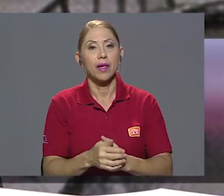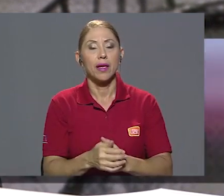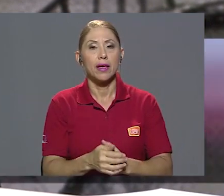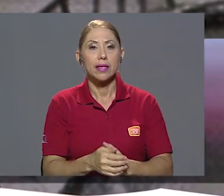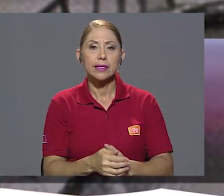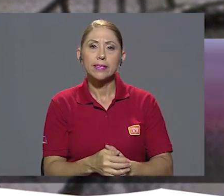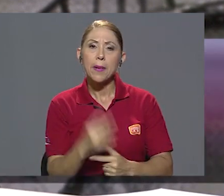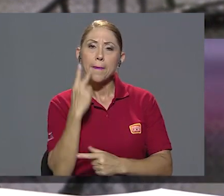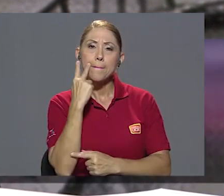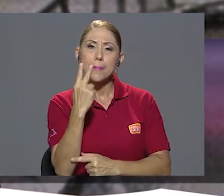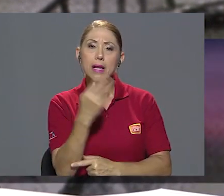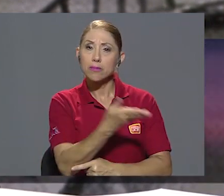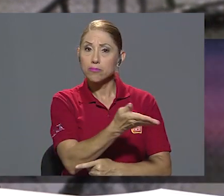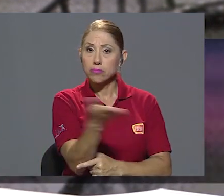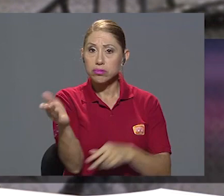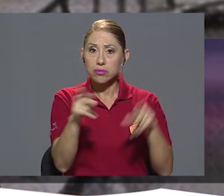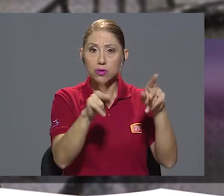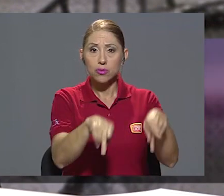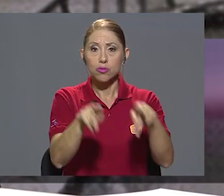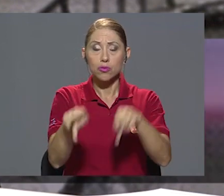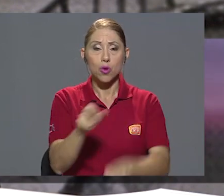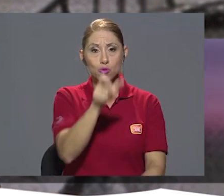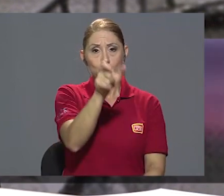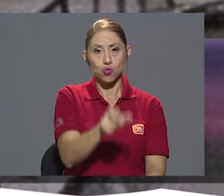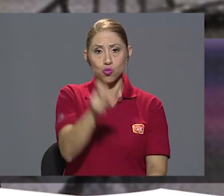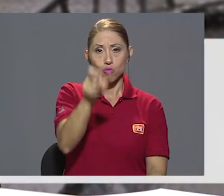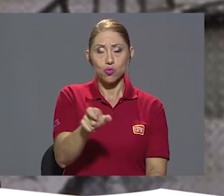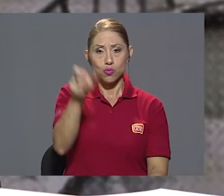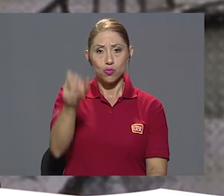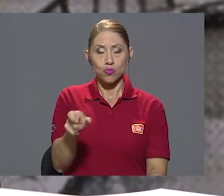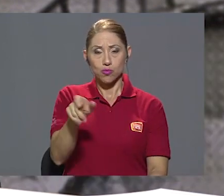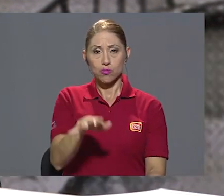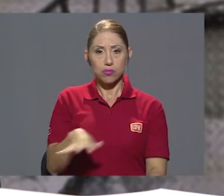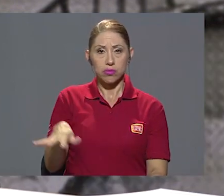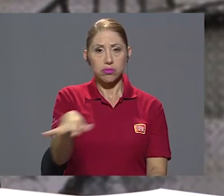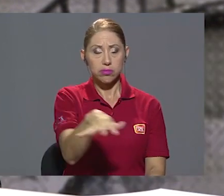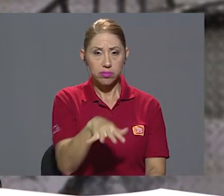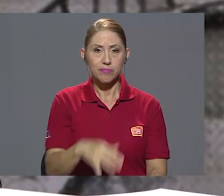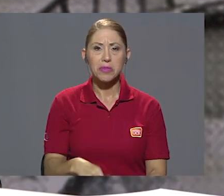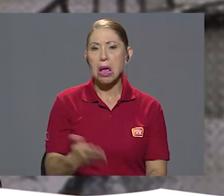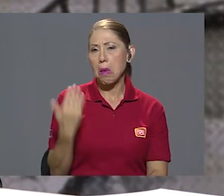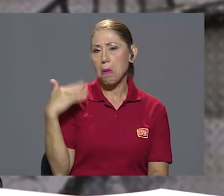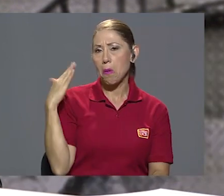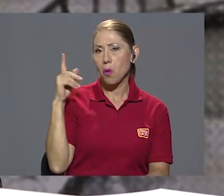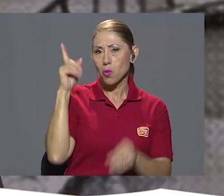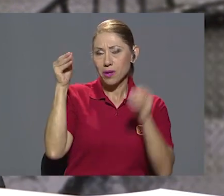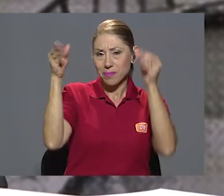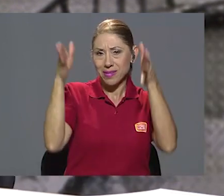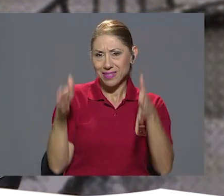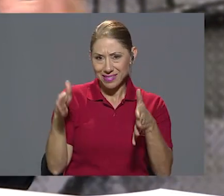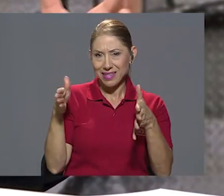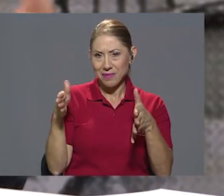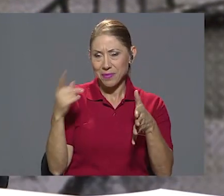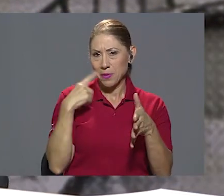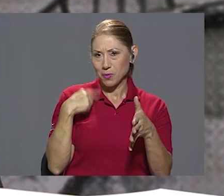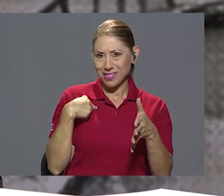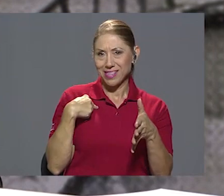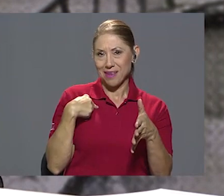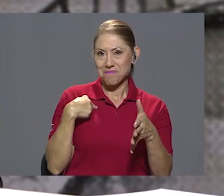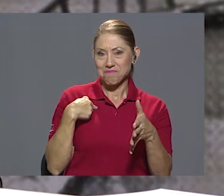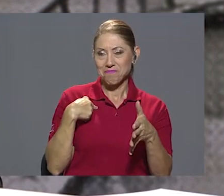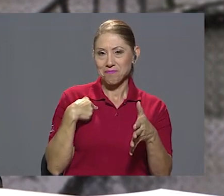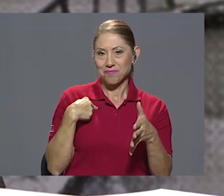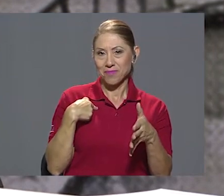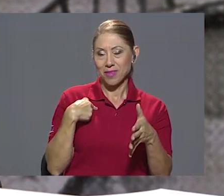en ver a los sujetos de la docencia. Cierta maestra nos decía en uno de los